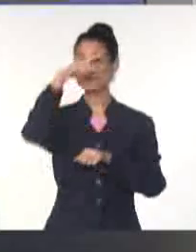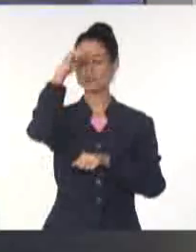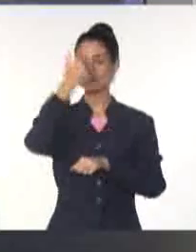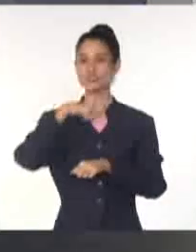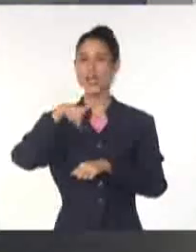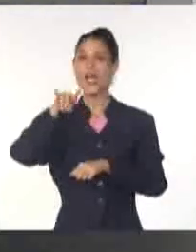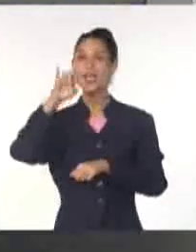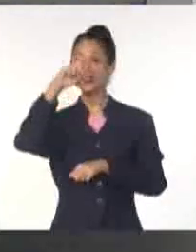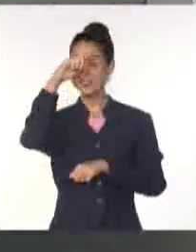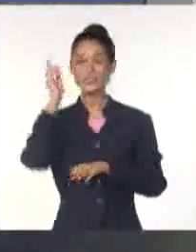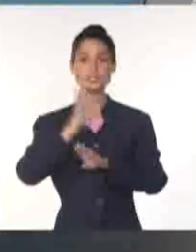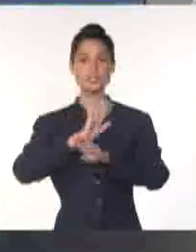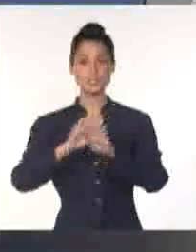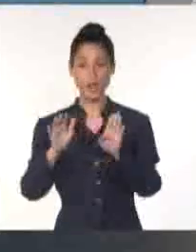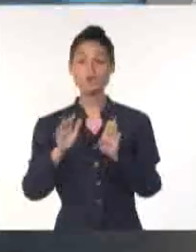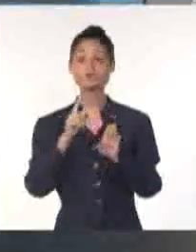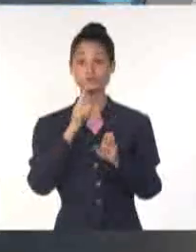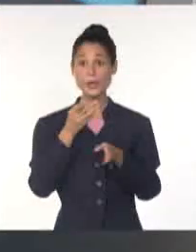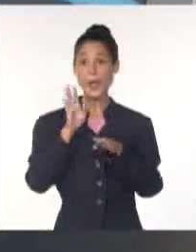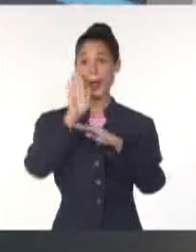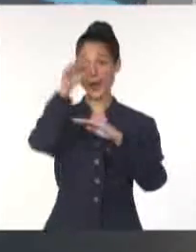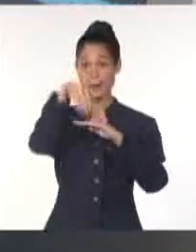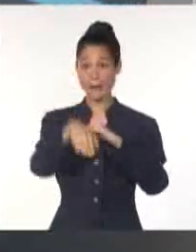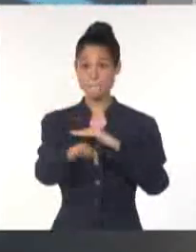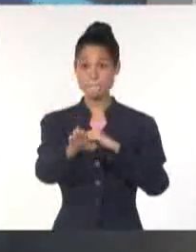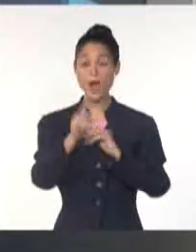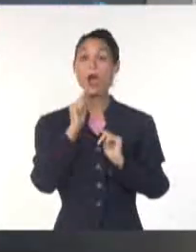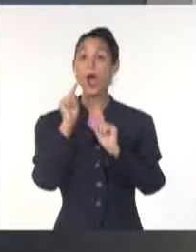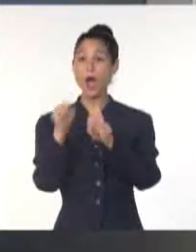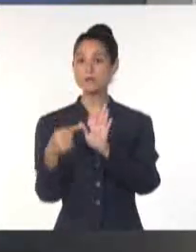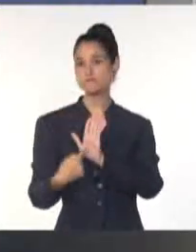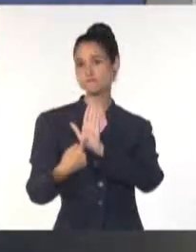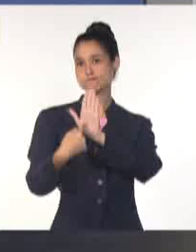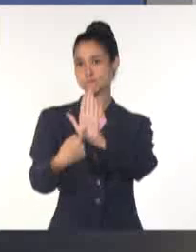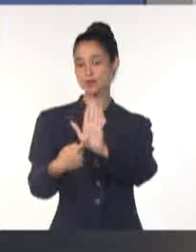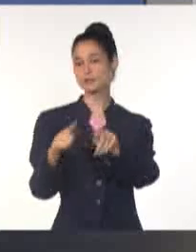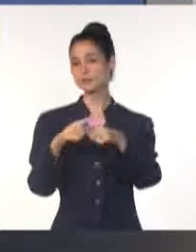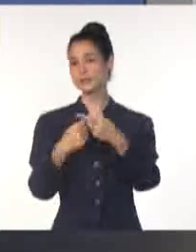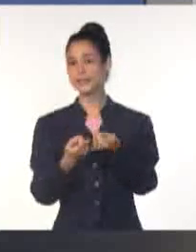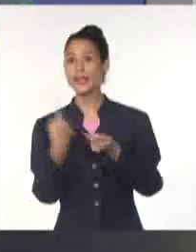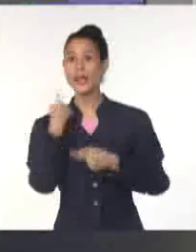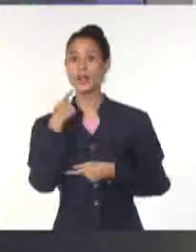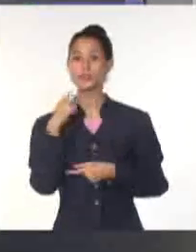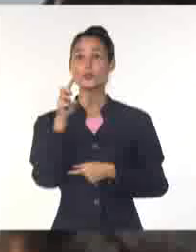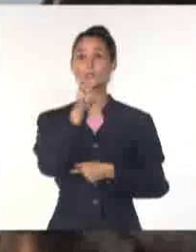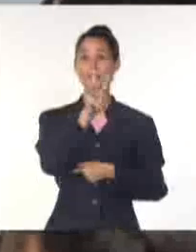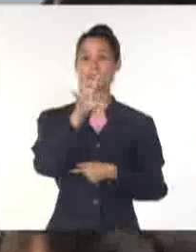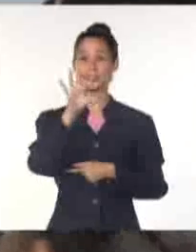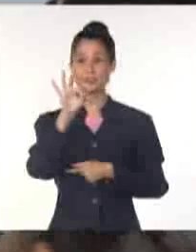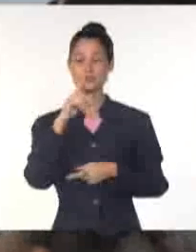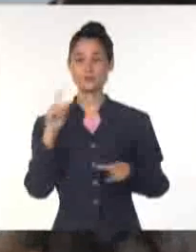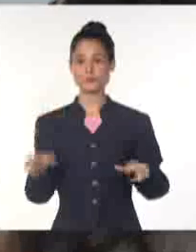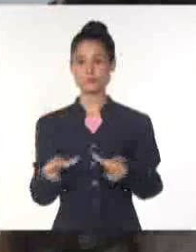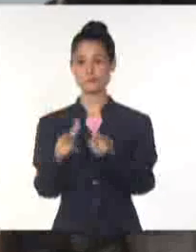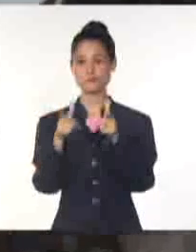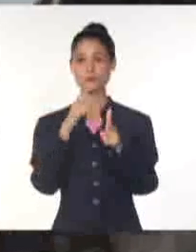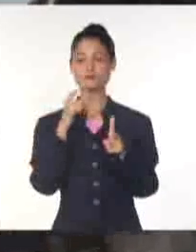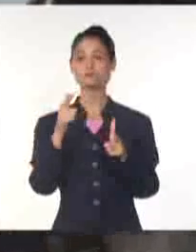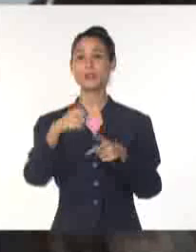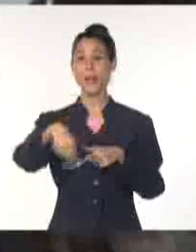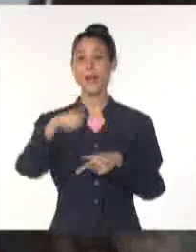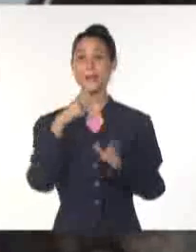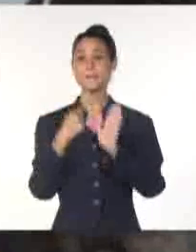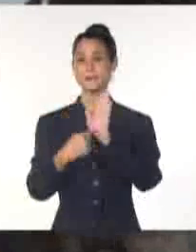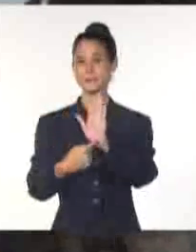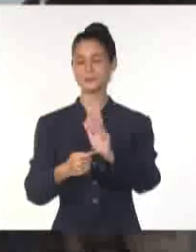recibimiento de los nuevos miembros se inscribe en la Jornada Nacional por el aniversario 38 de la organización. La Asociación